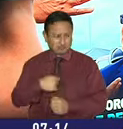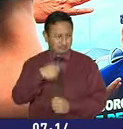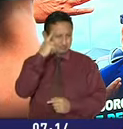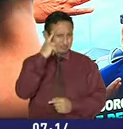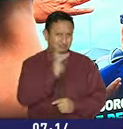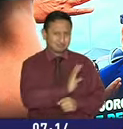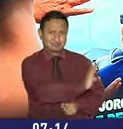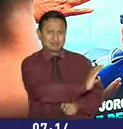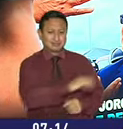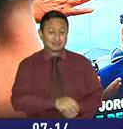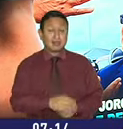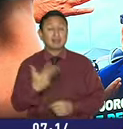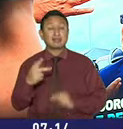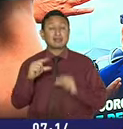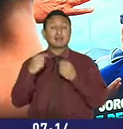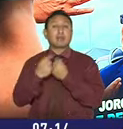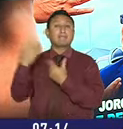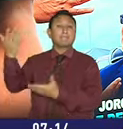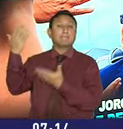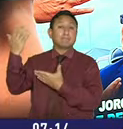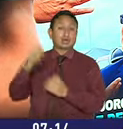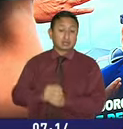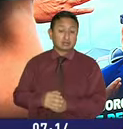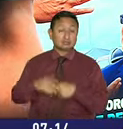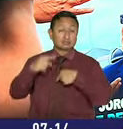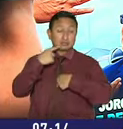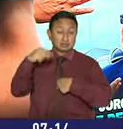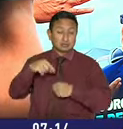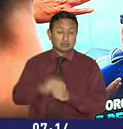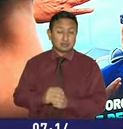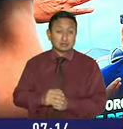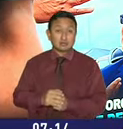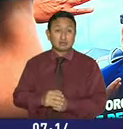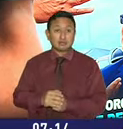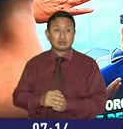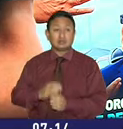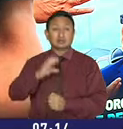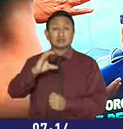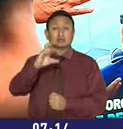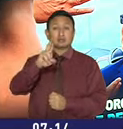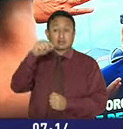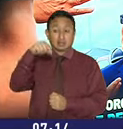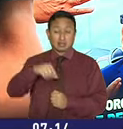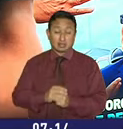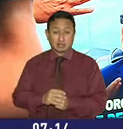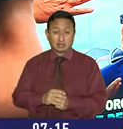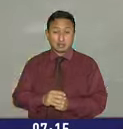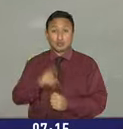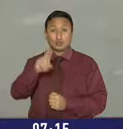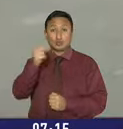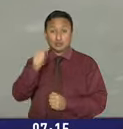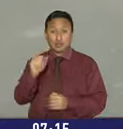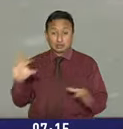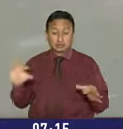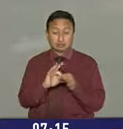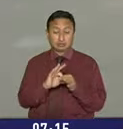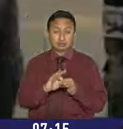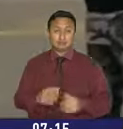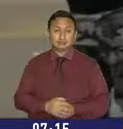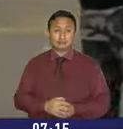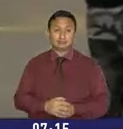denuncian presunto pacto entre el oficialismo y el correísmo. La liberación del ex vicepresidente Jorge